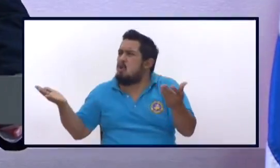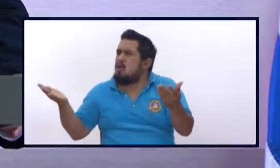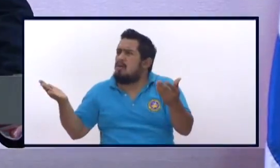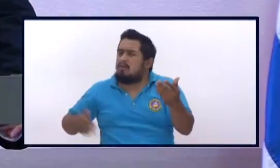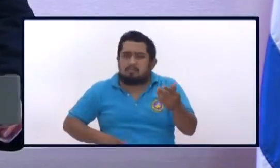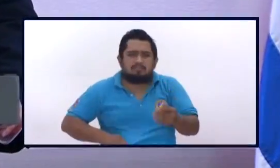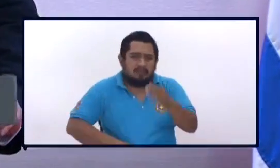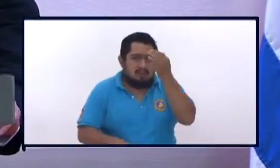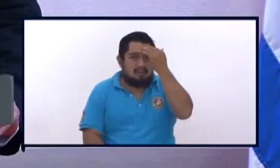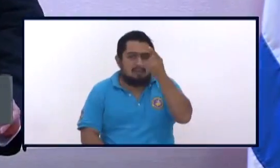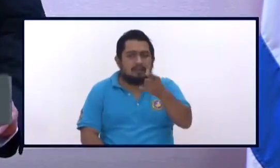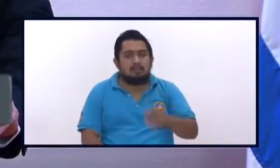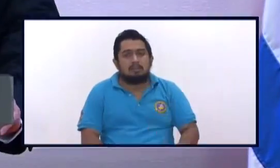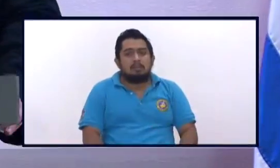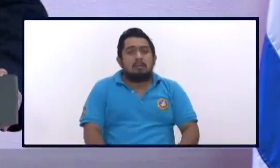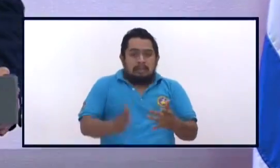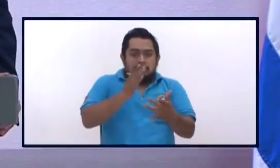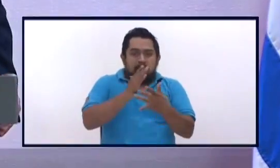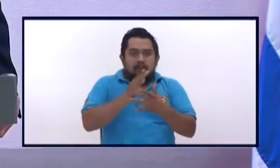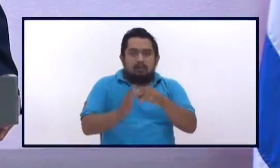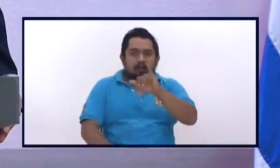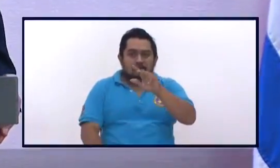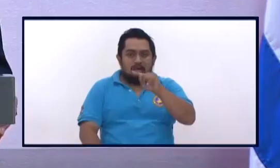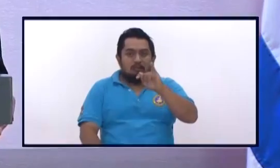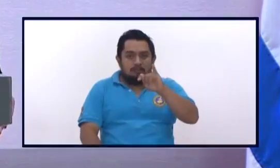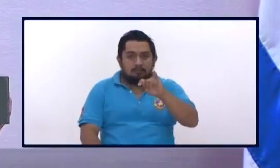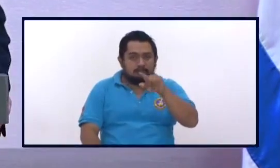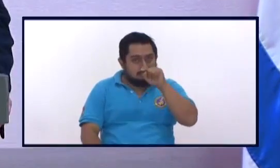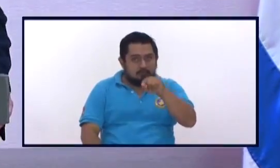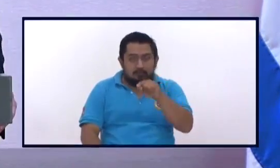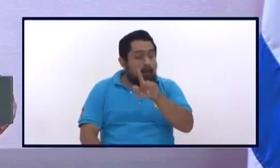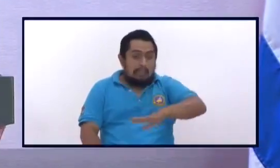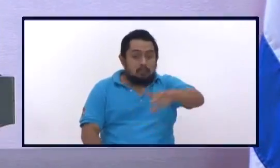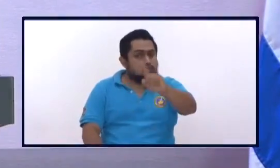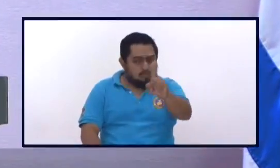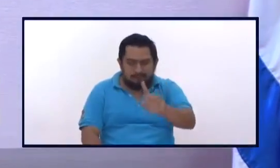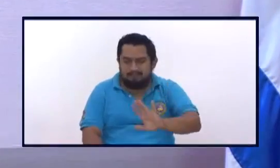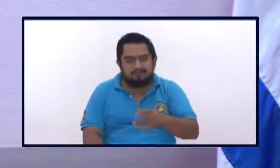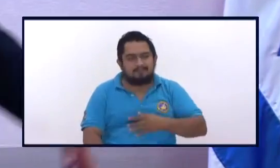cuantos conocen el instituto técnico industrial no no fue ahí no feliz